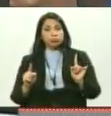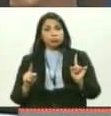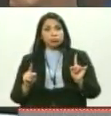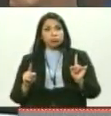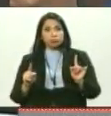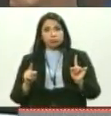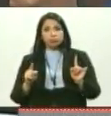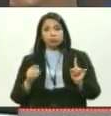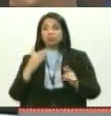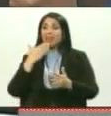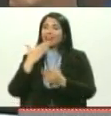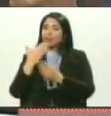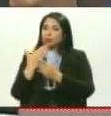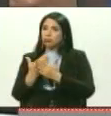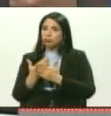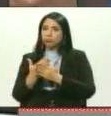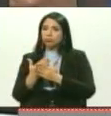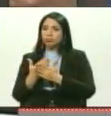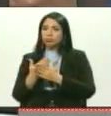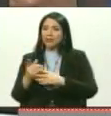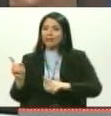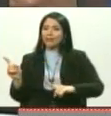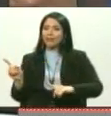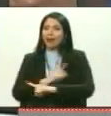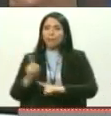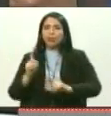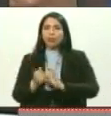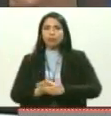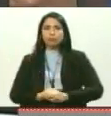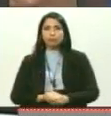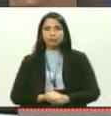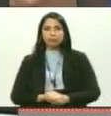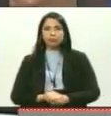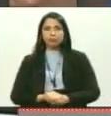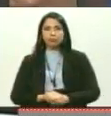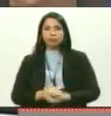exigir la inmediata rectificación de lo que esté ocurriendo